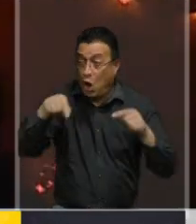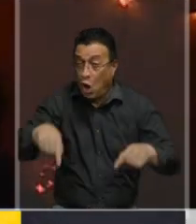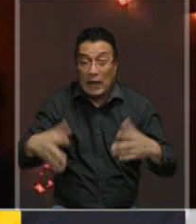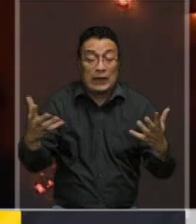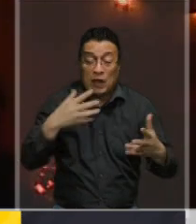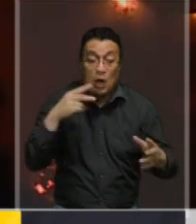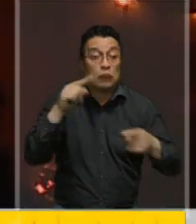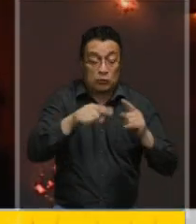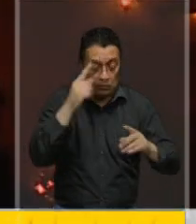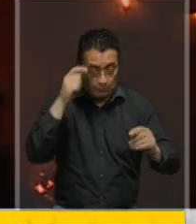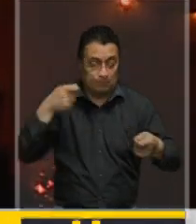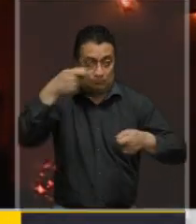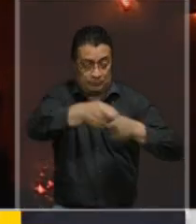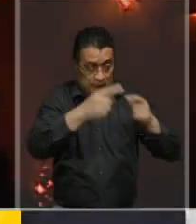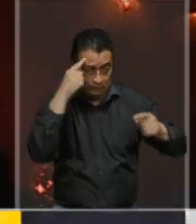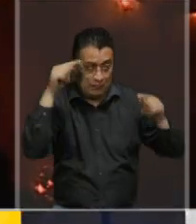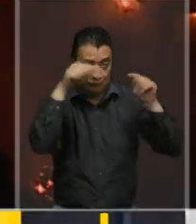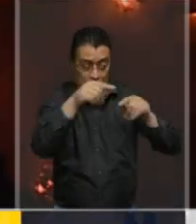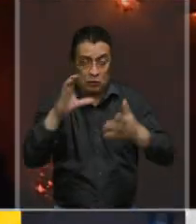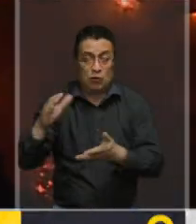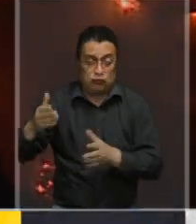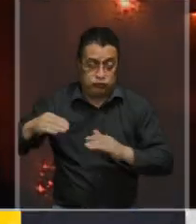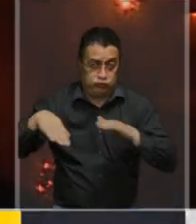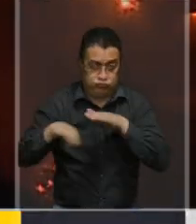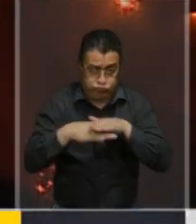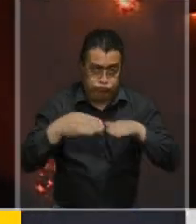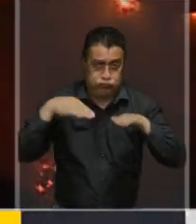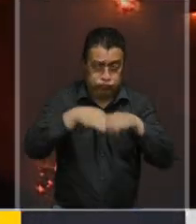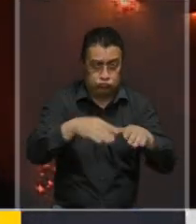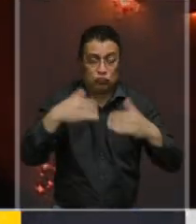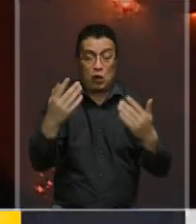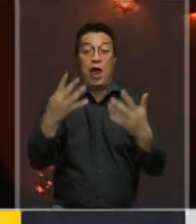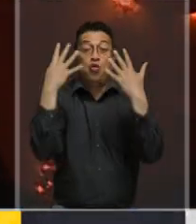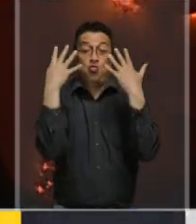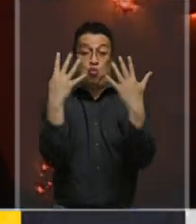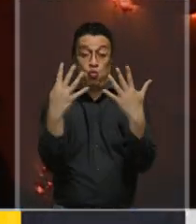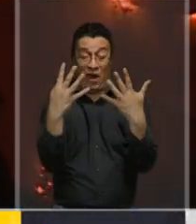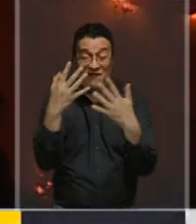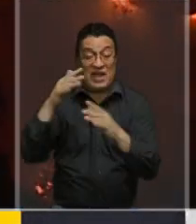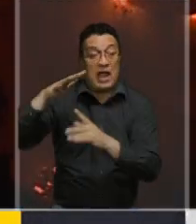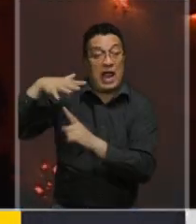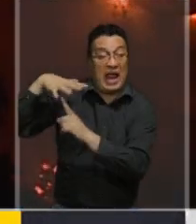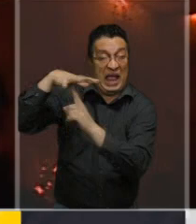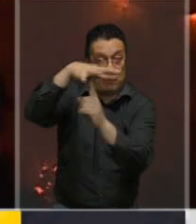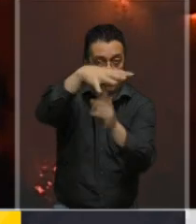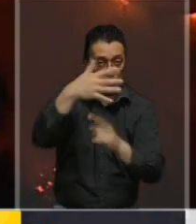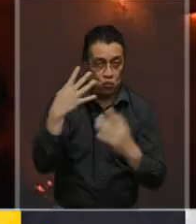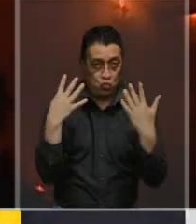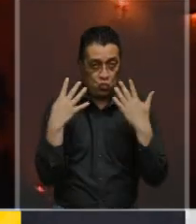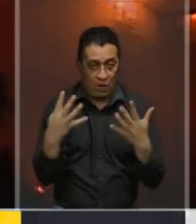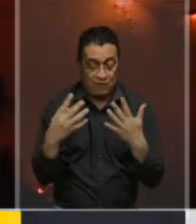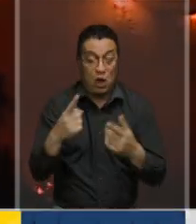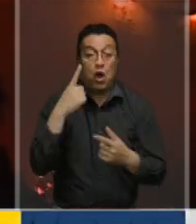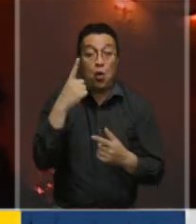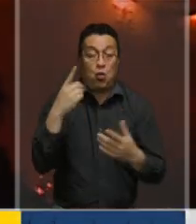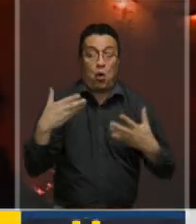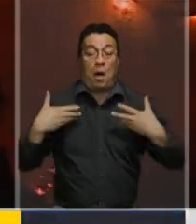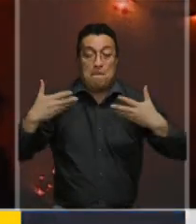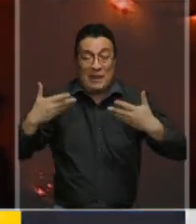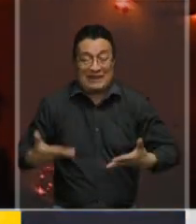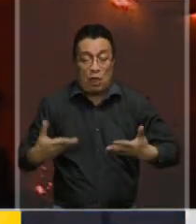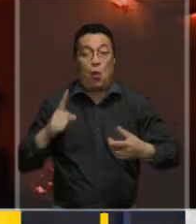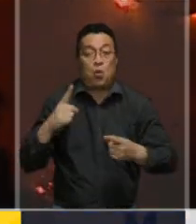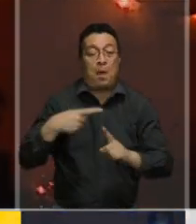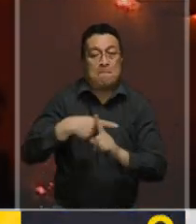se destinaron para el control del incendio y la emergencia 9 helicópteros, uno de ellos pesado y uno